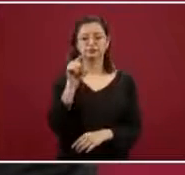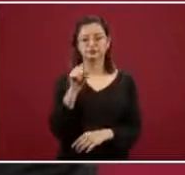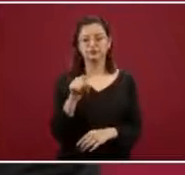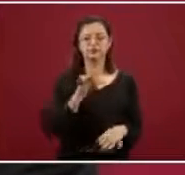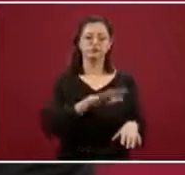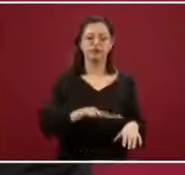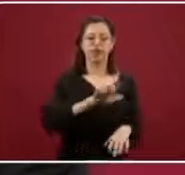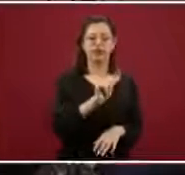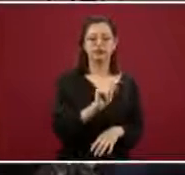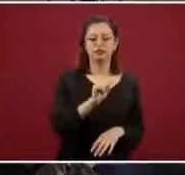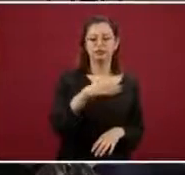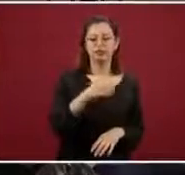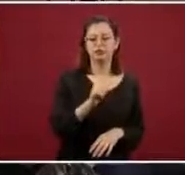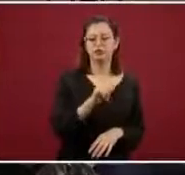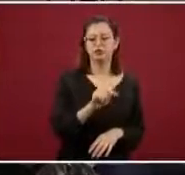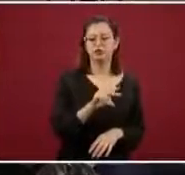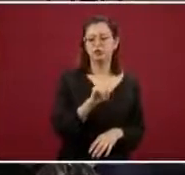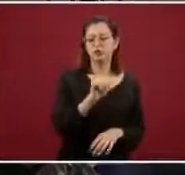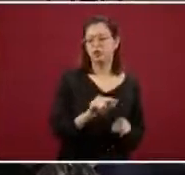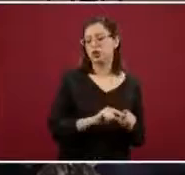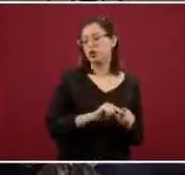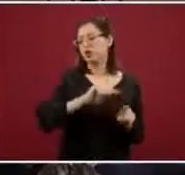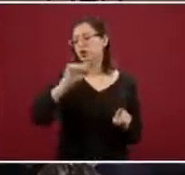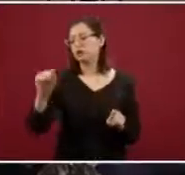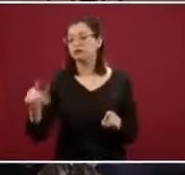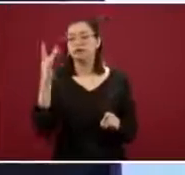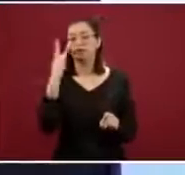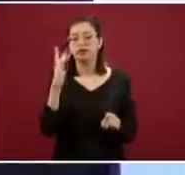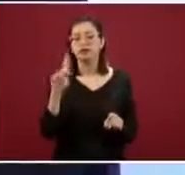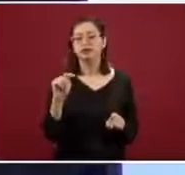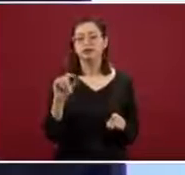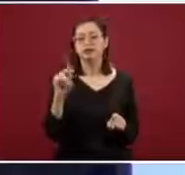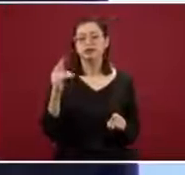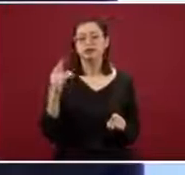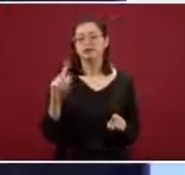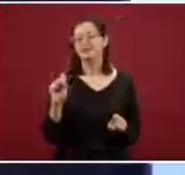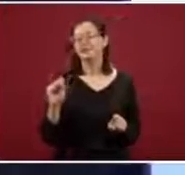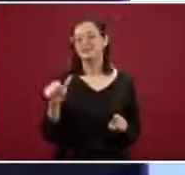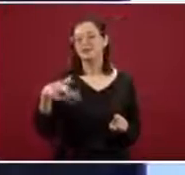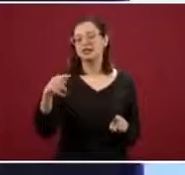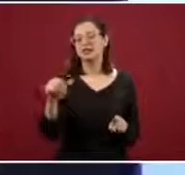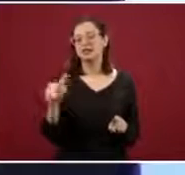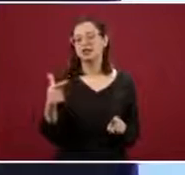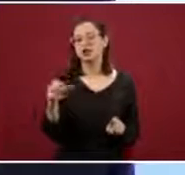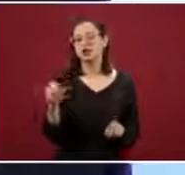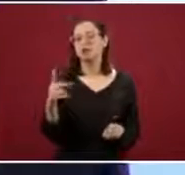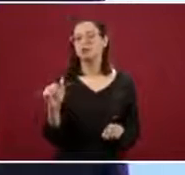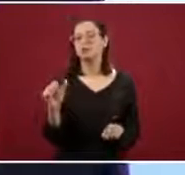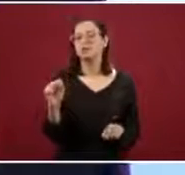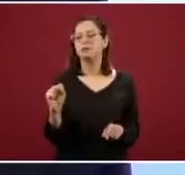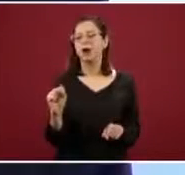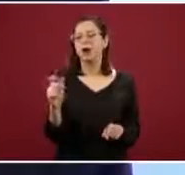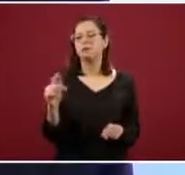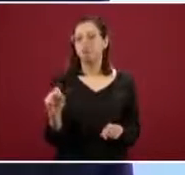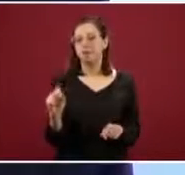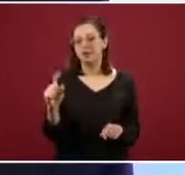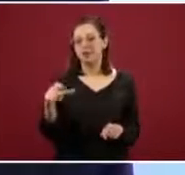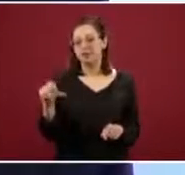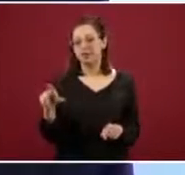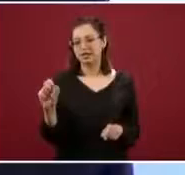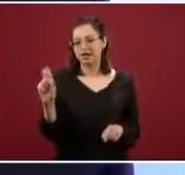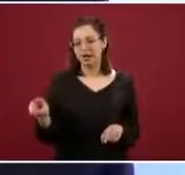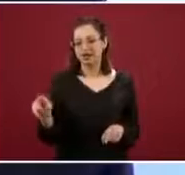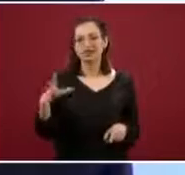Tamazula hasta Santiago Papasquiaro, que pasa por Canelas, pasa por